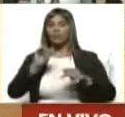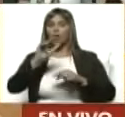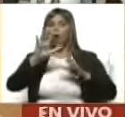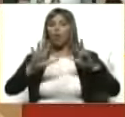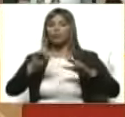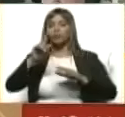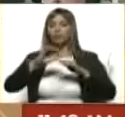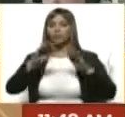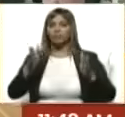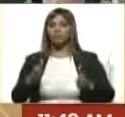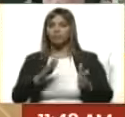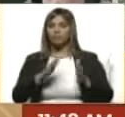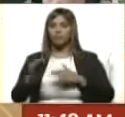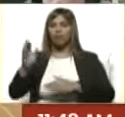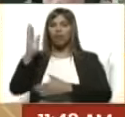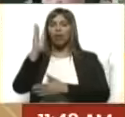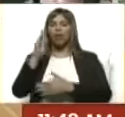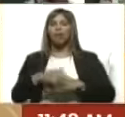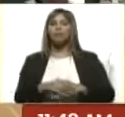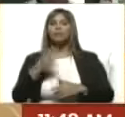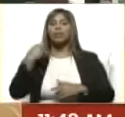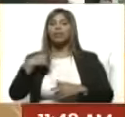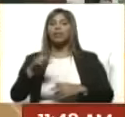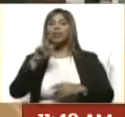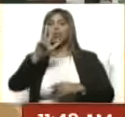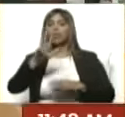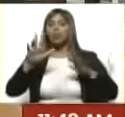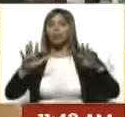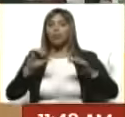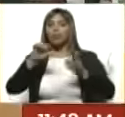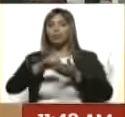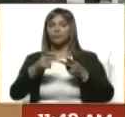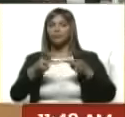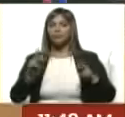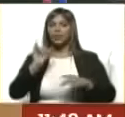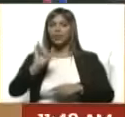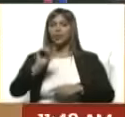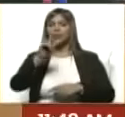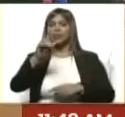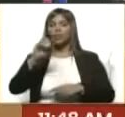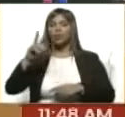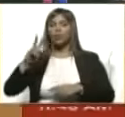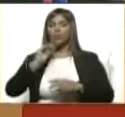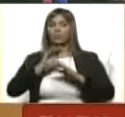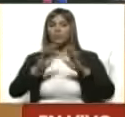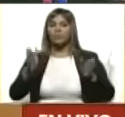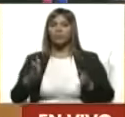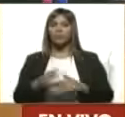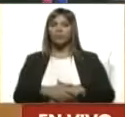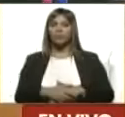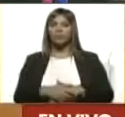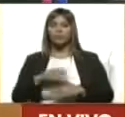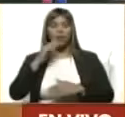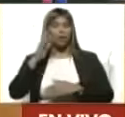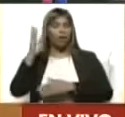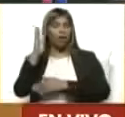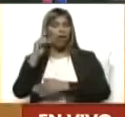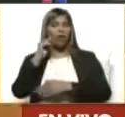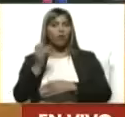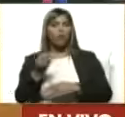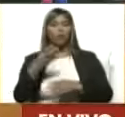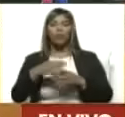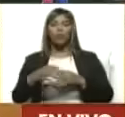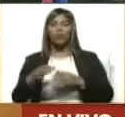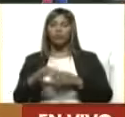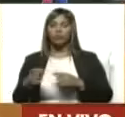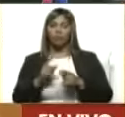81 mesas. Lara tiene 39 centros activos y 102 mesas. Fíjate, Lara es por el número de